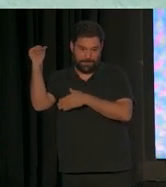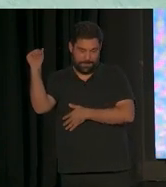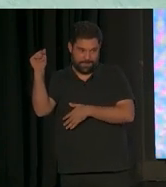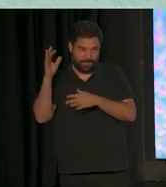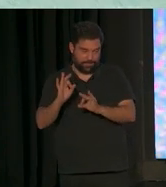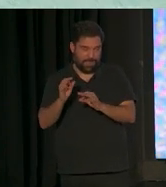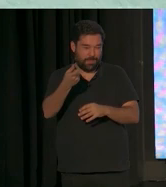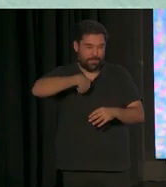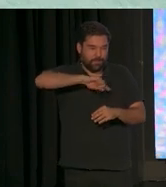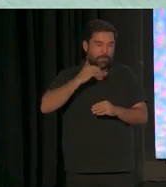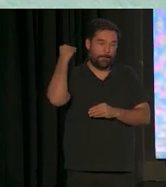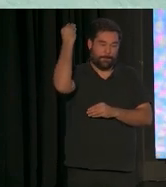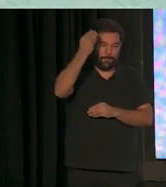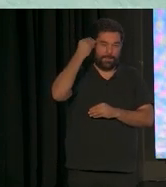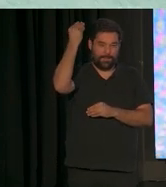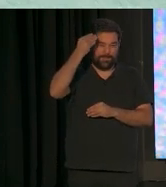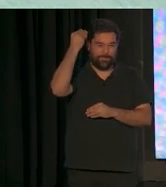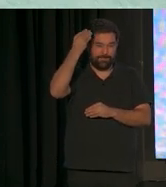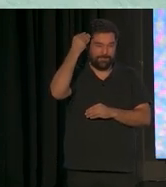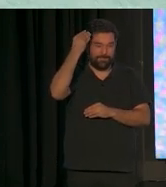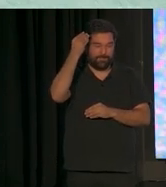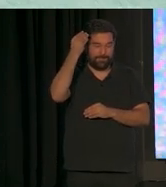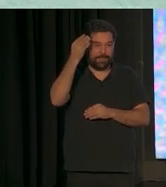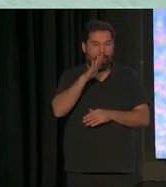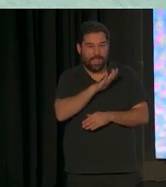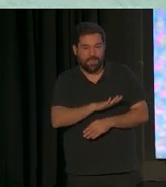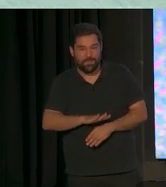Vamos a reflexionar. ¿Cómo fue tu infancia?